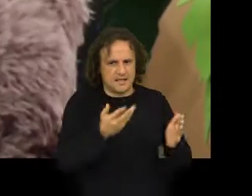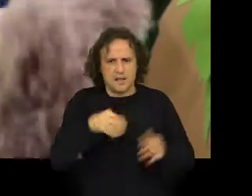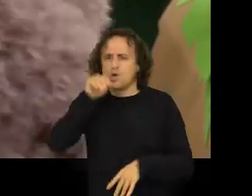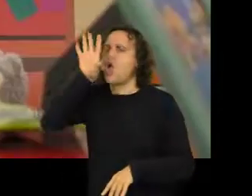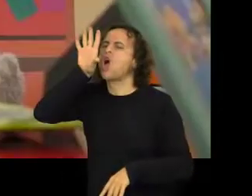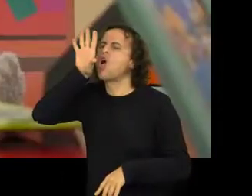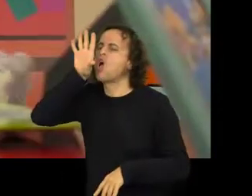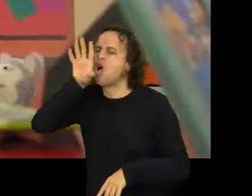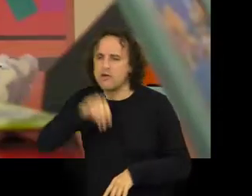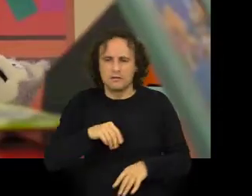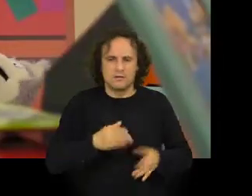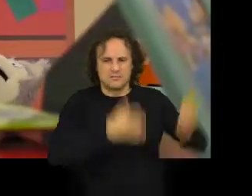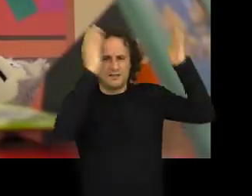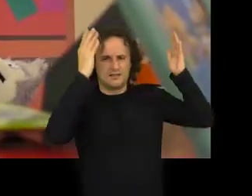Vaite!